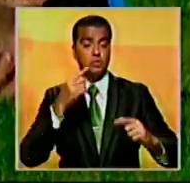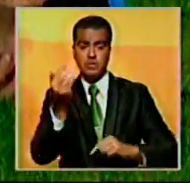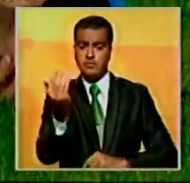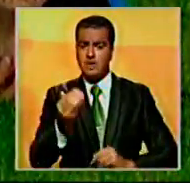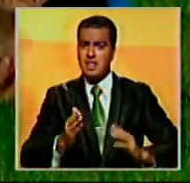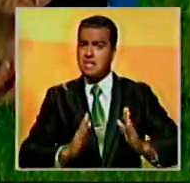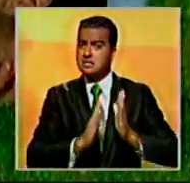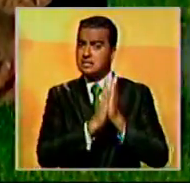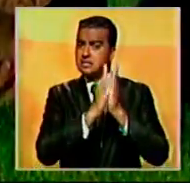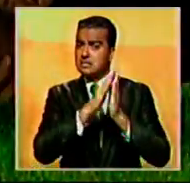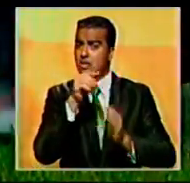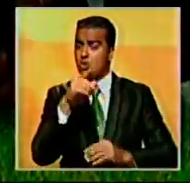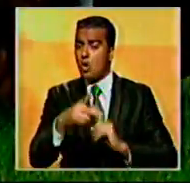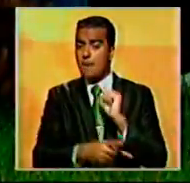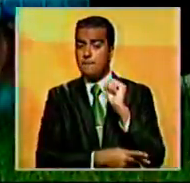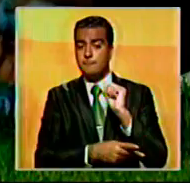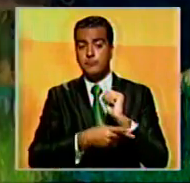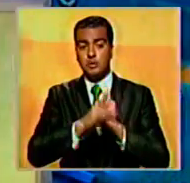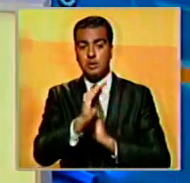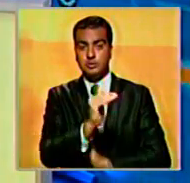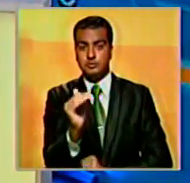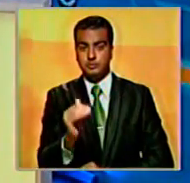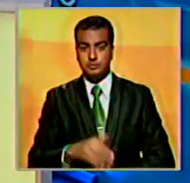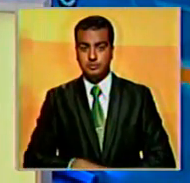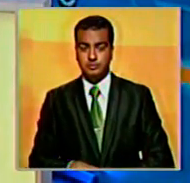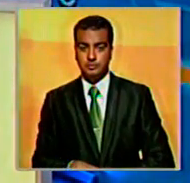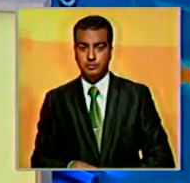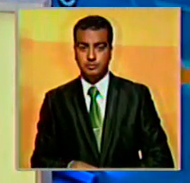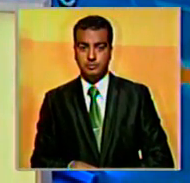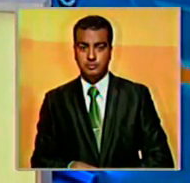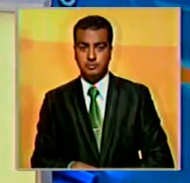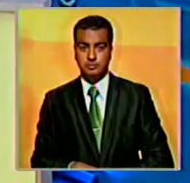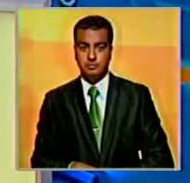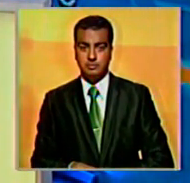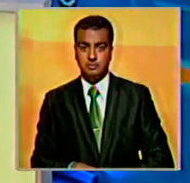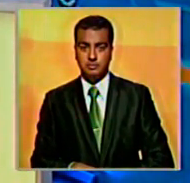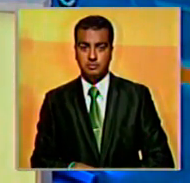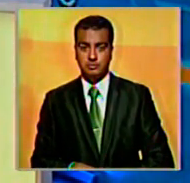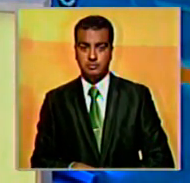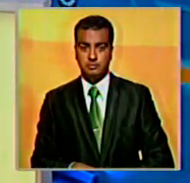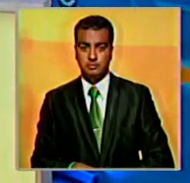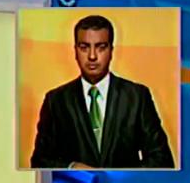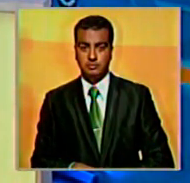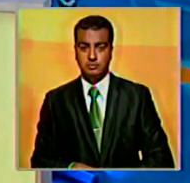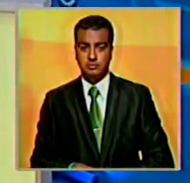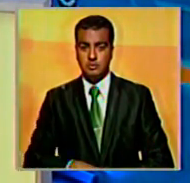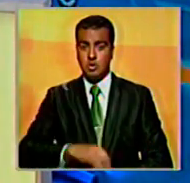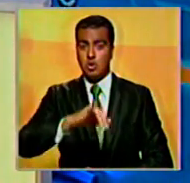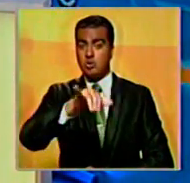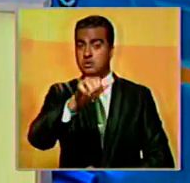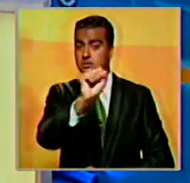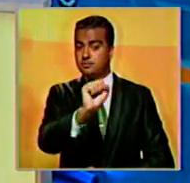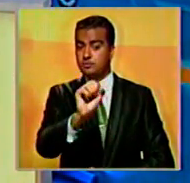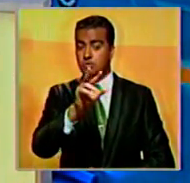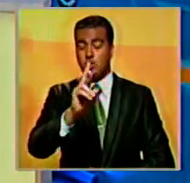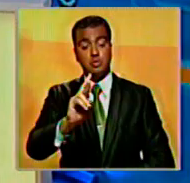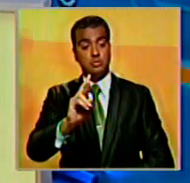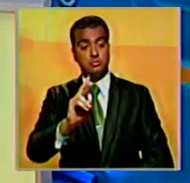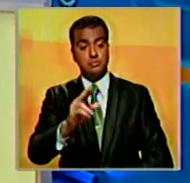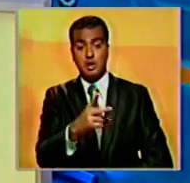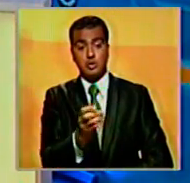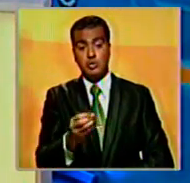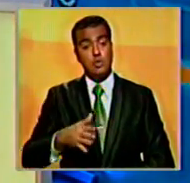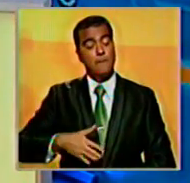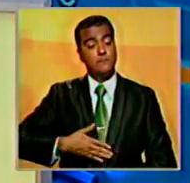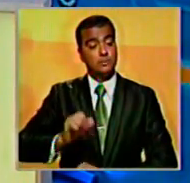Santos Laguna en Puerto La Cruz. Y en más notas del balompié, José Salomón Rondón se estrenó ayer en la Liga de Campeones de Europa. Aún así, el venezolano no